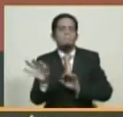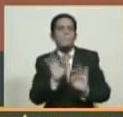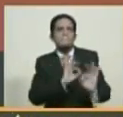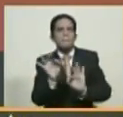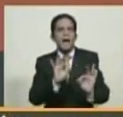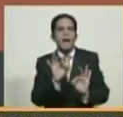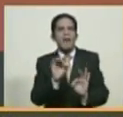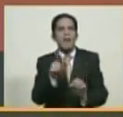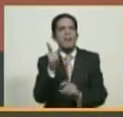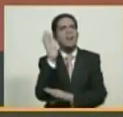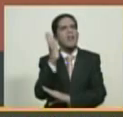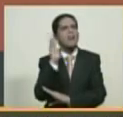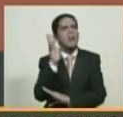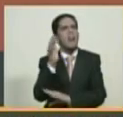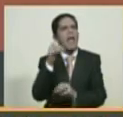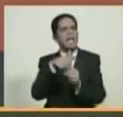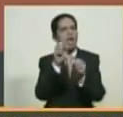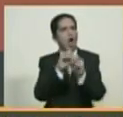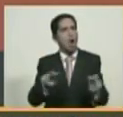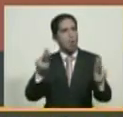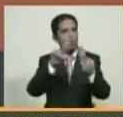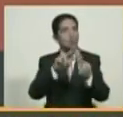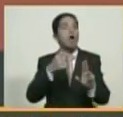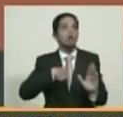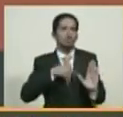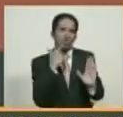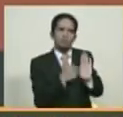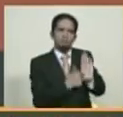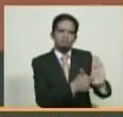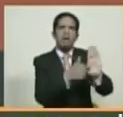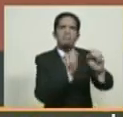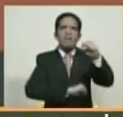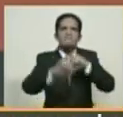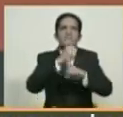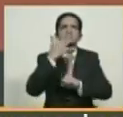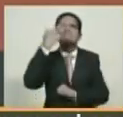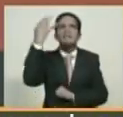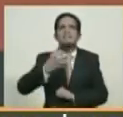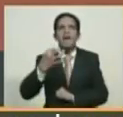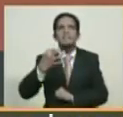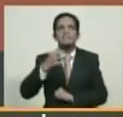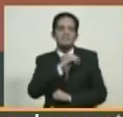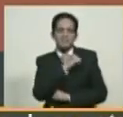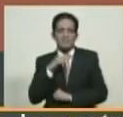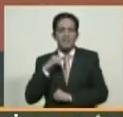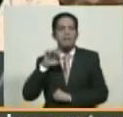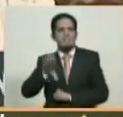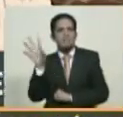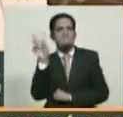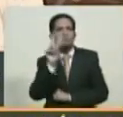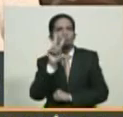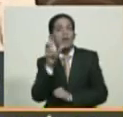también nos preparamos para llevar la verdad de Venezuela, para defender la soberanía de Venezuela y para defender la